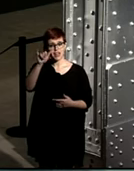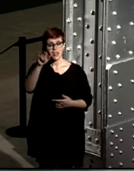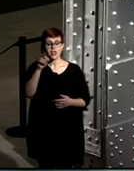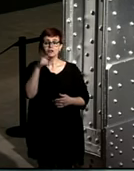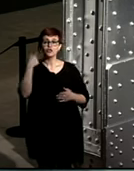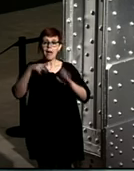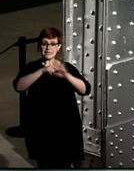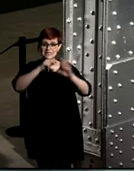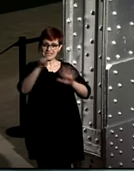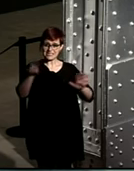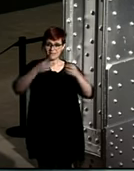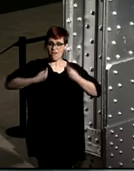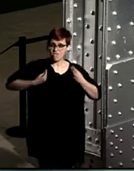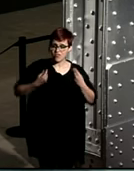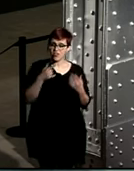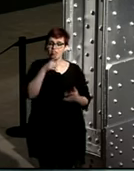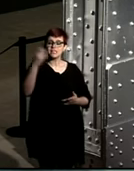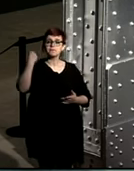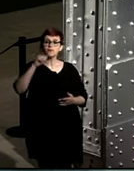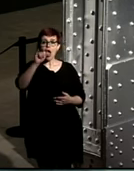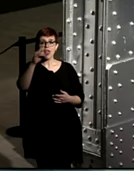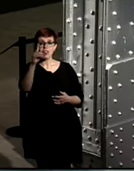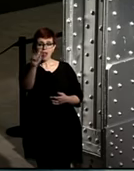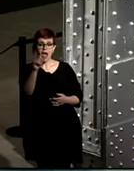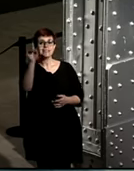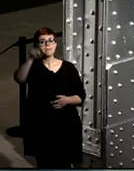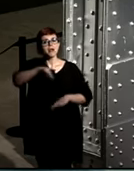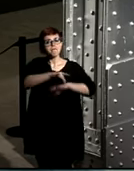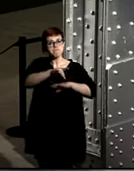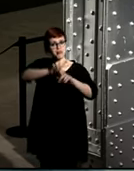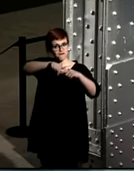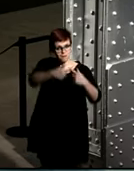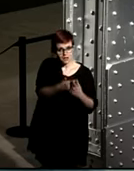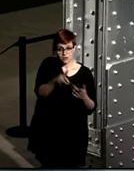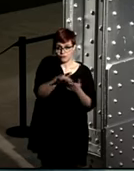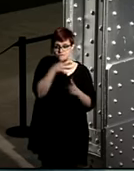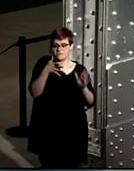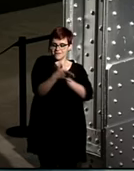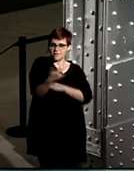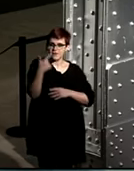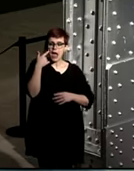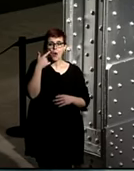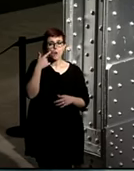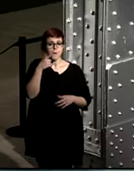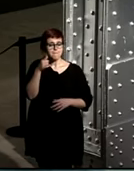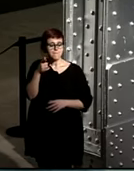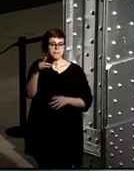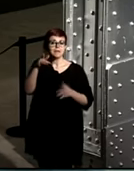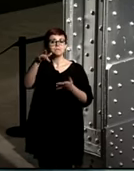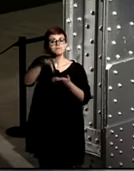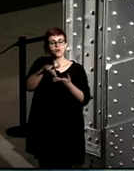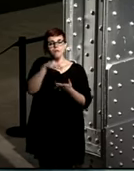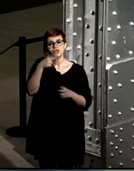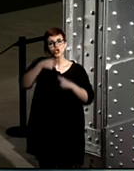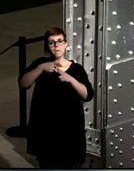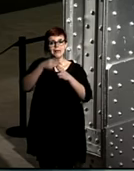Familia, 7 vidas y Aida. Yo creo que además la idea de hacer un spin-off que es sacar a un personaje que funciona muy bien de una serie y darle una